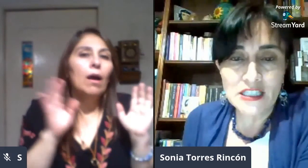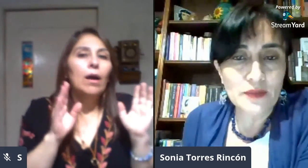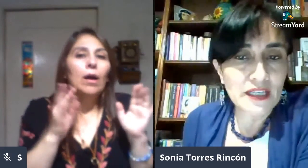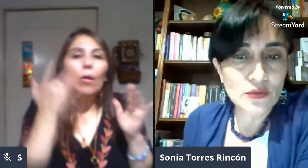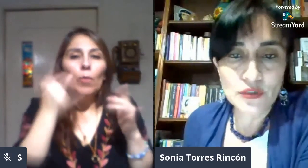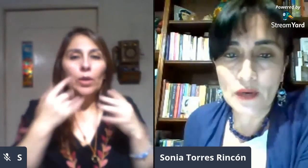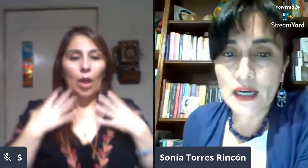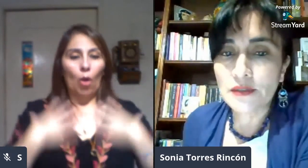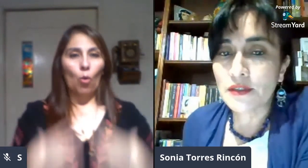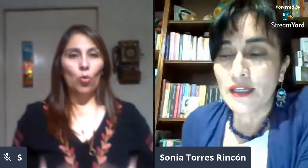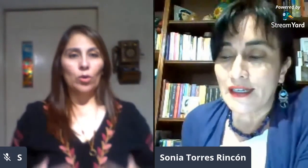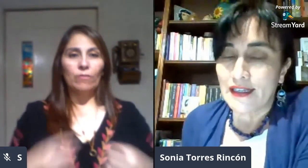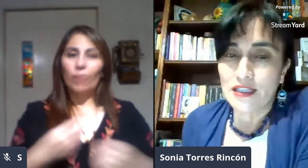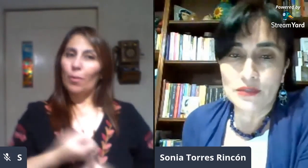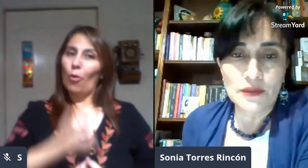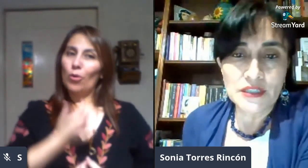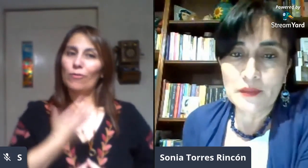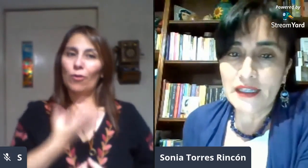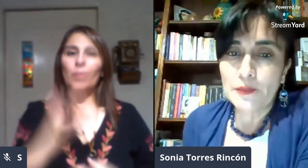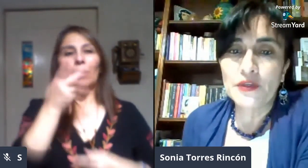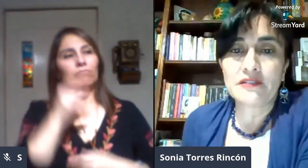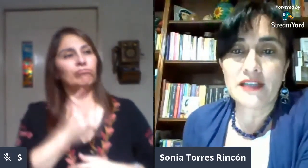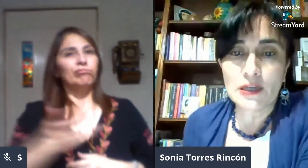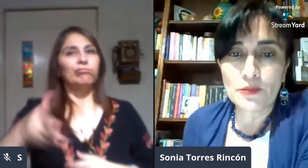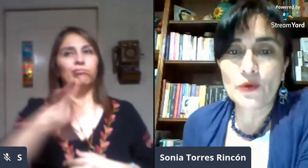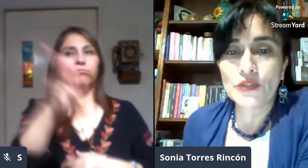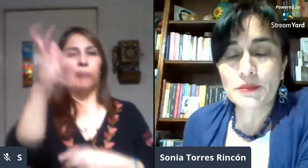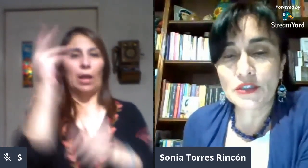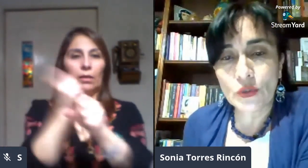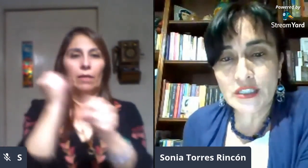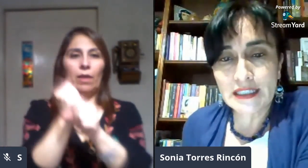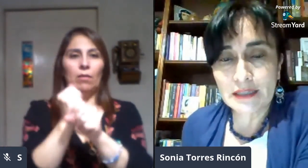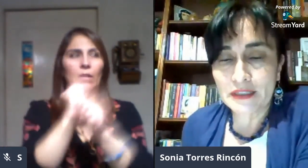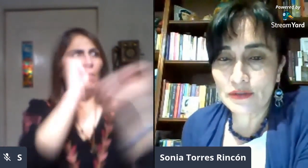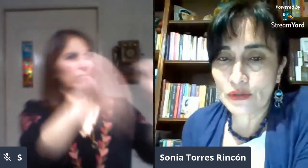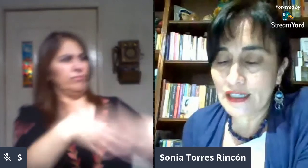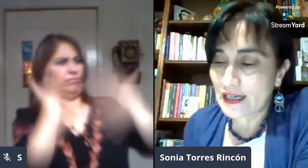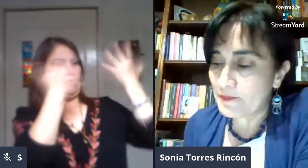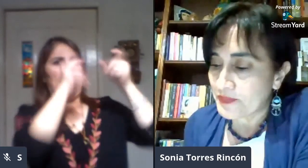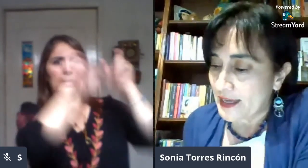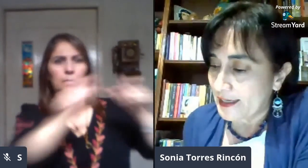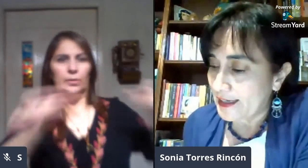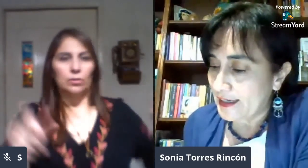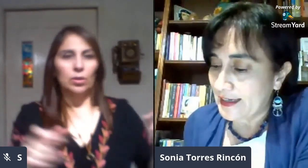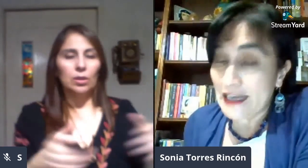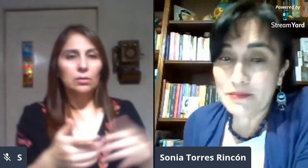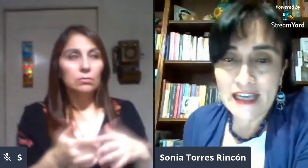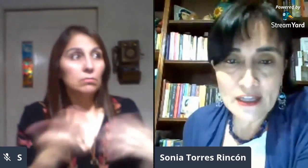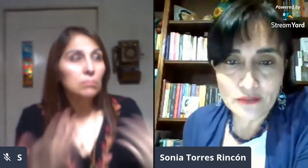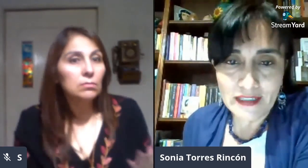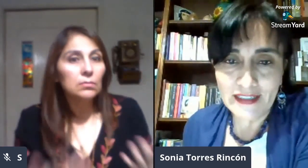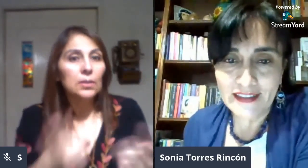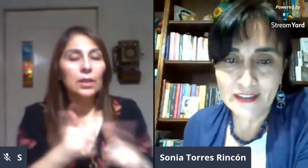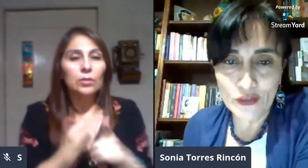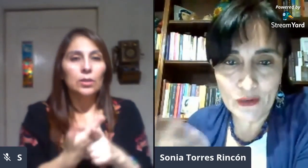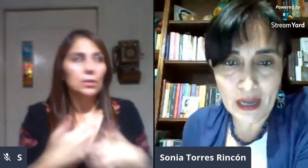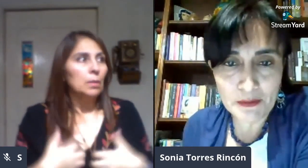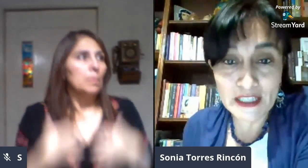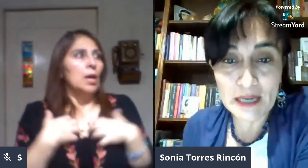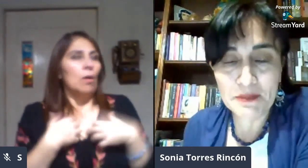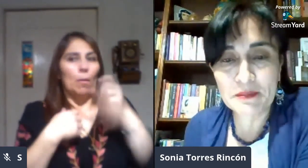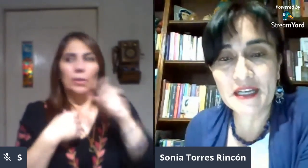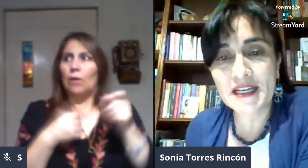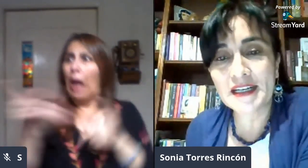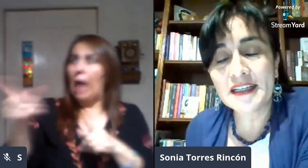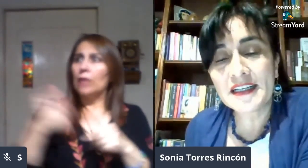uniforme mientras van a su trabajo, que de una u otra manera pues refleja un poco también todo este elemento de la el miedo, lo que